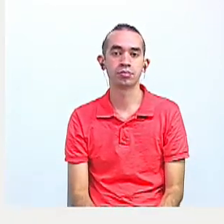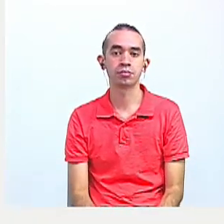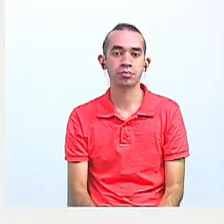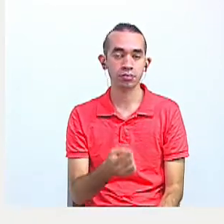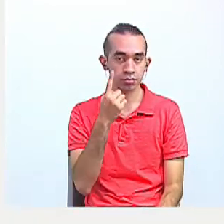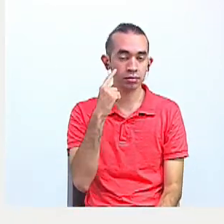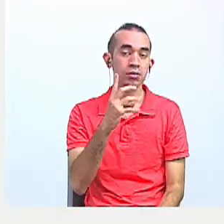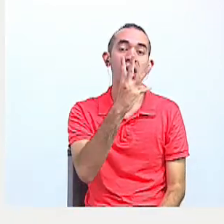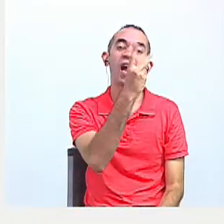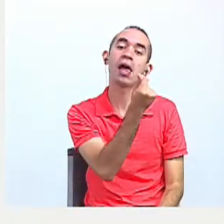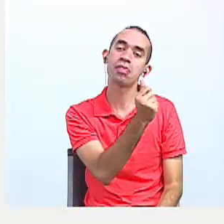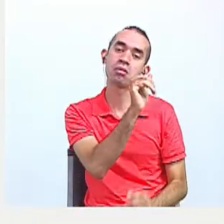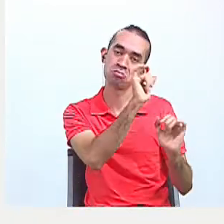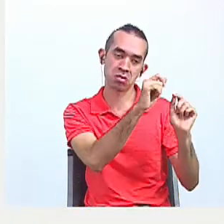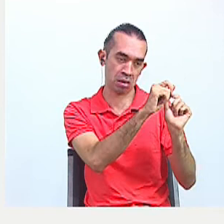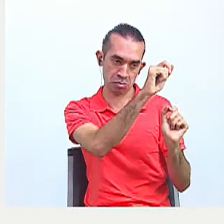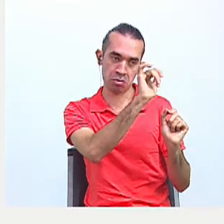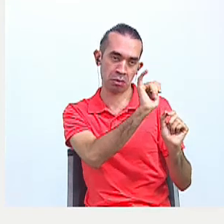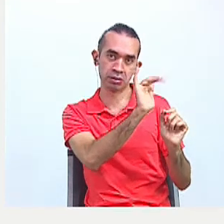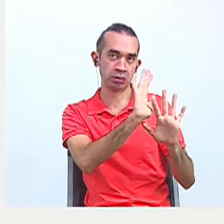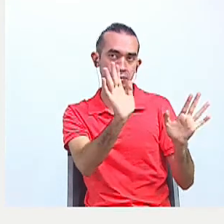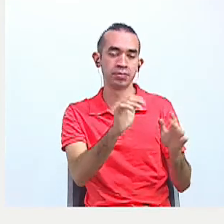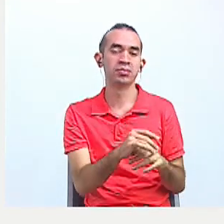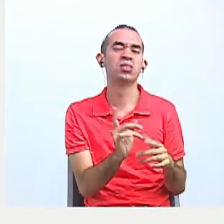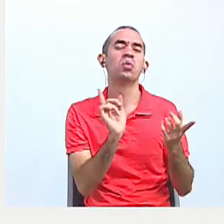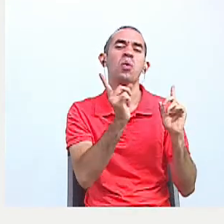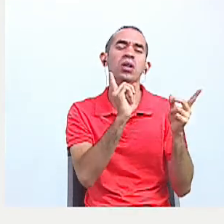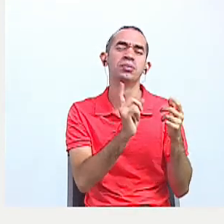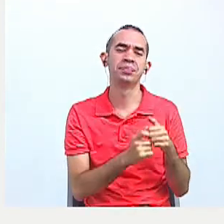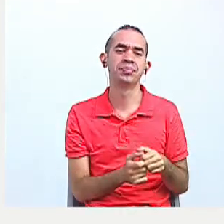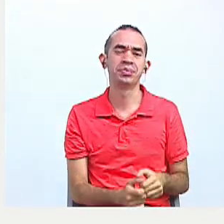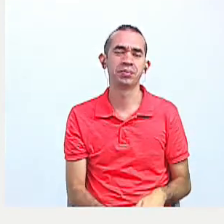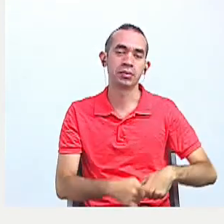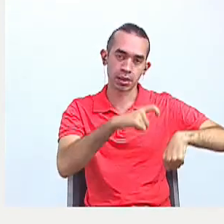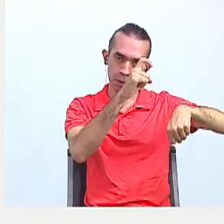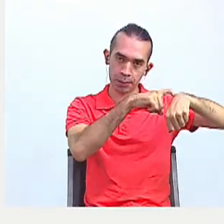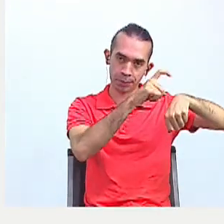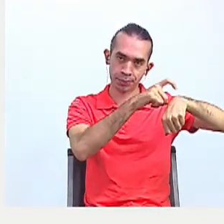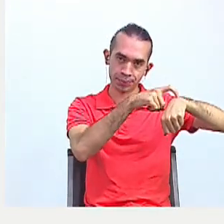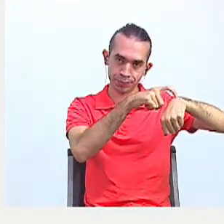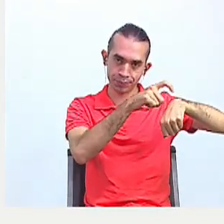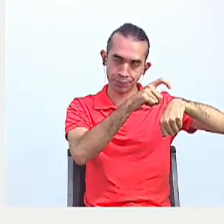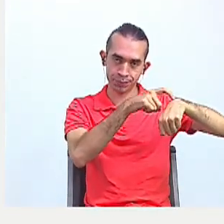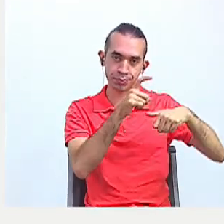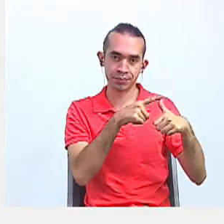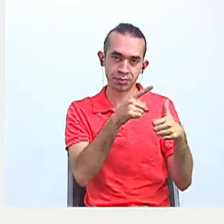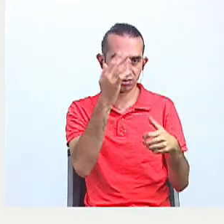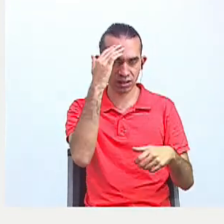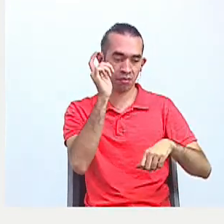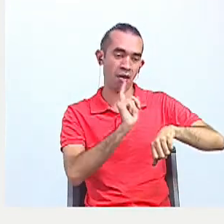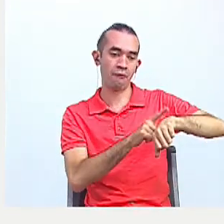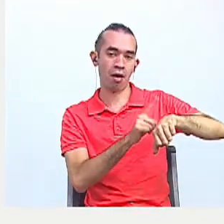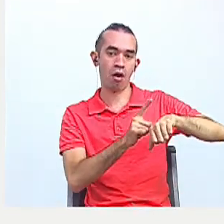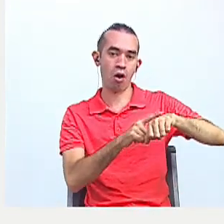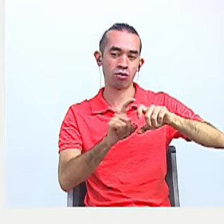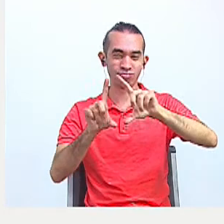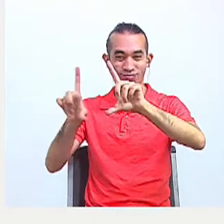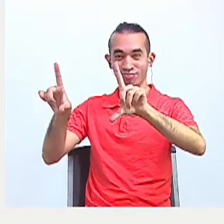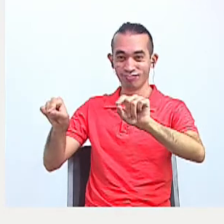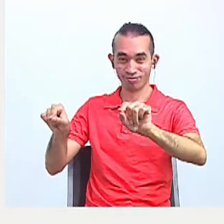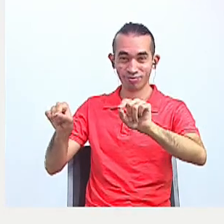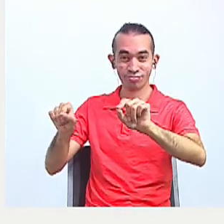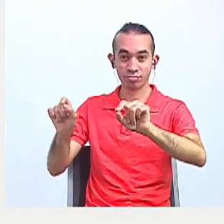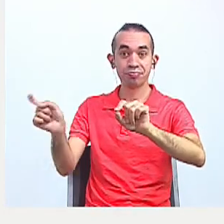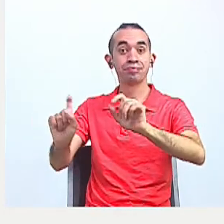las cantidades escalares pudimos observar un ejemplo del tiempo en ese reloj despertador que estaba